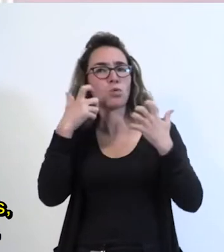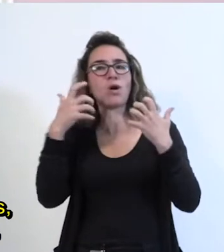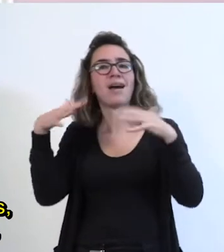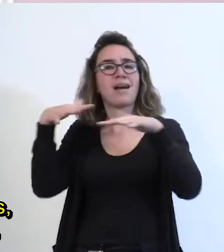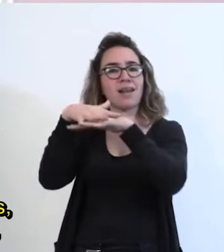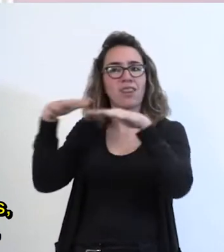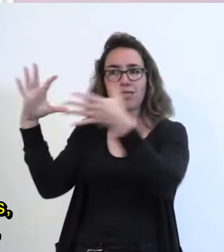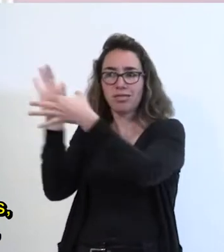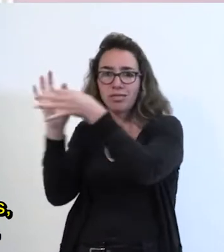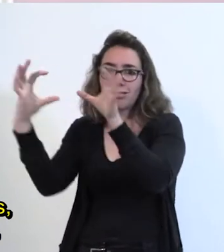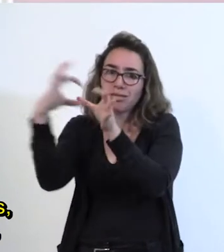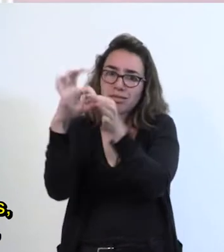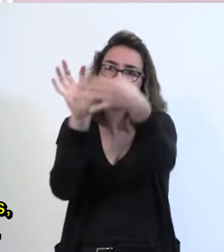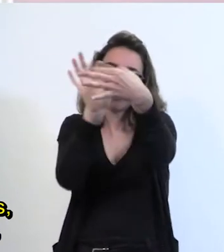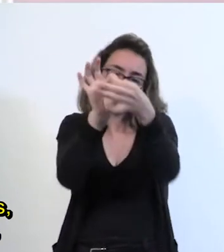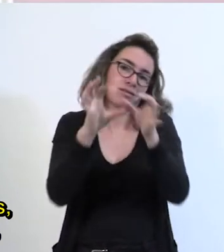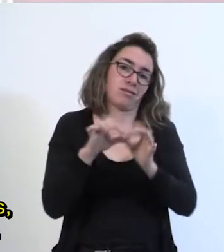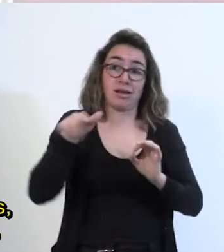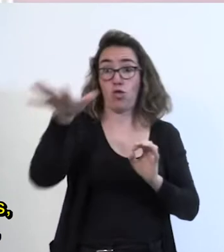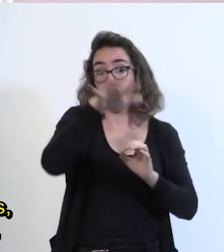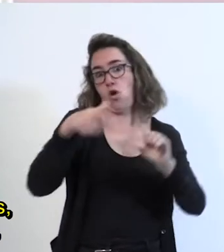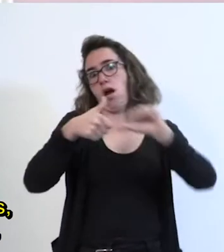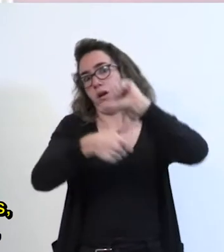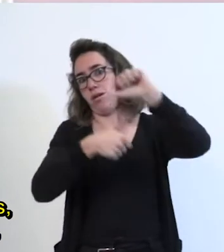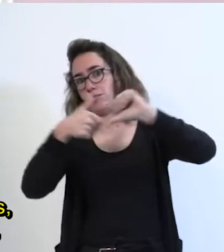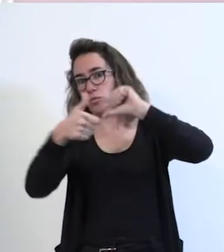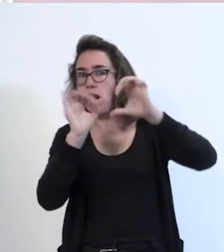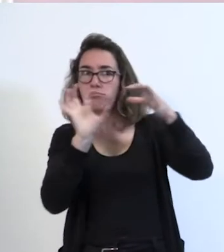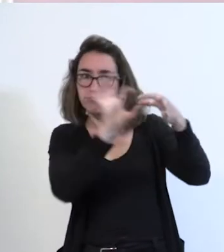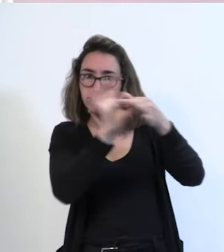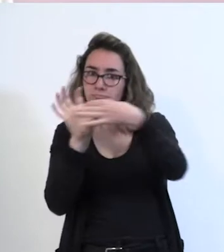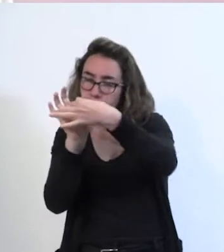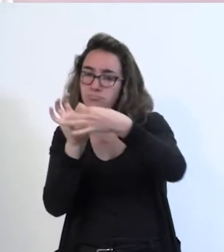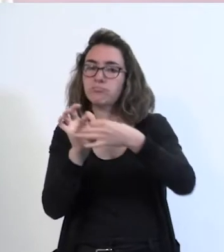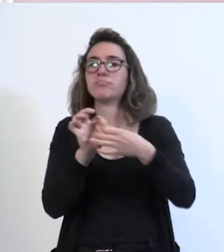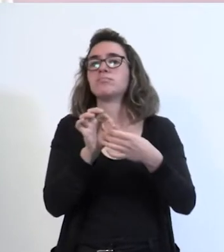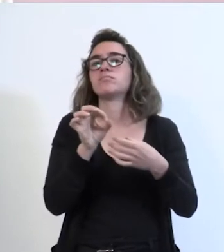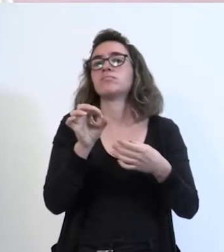redes en esta región de Mesoamérica y de,